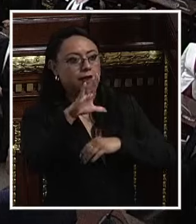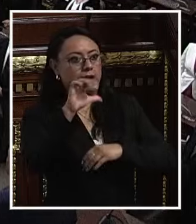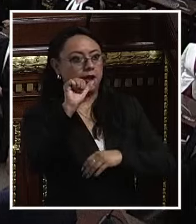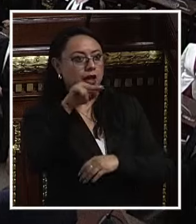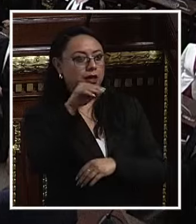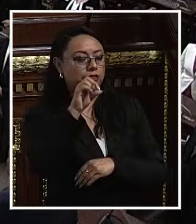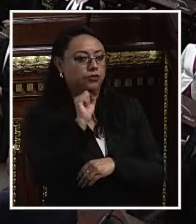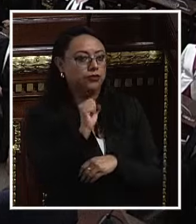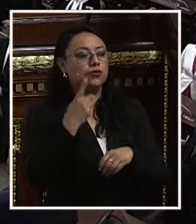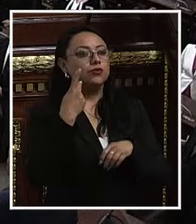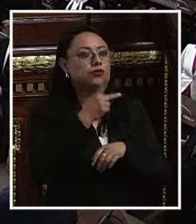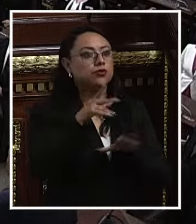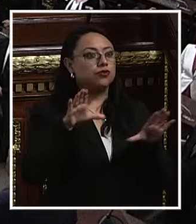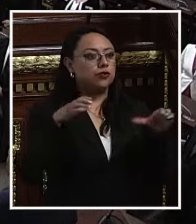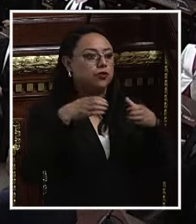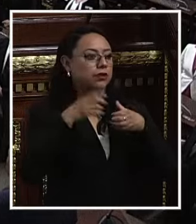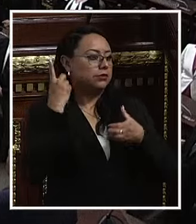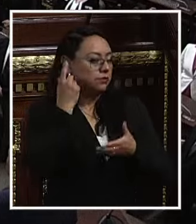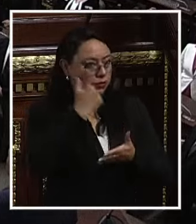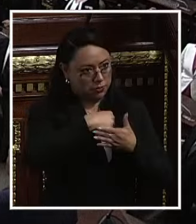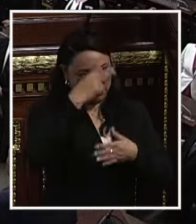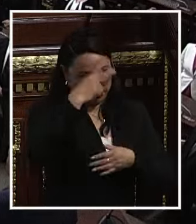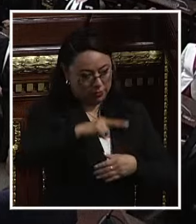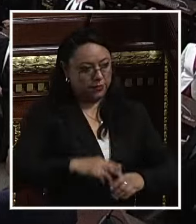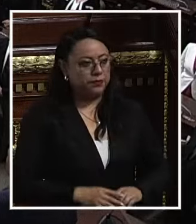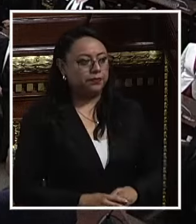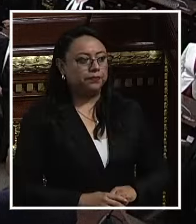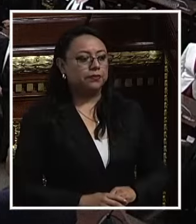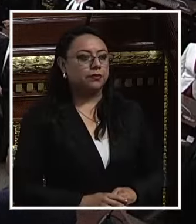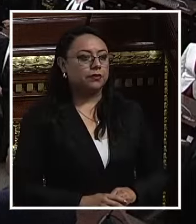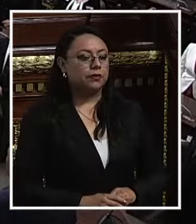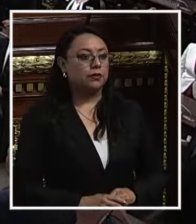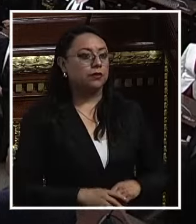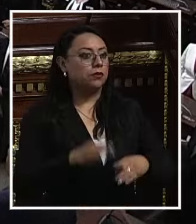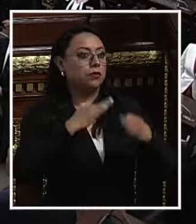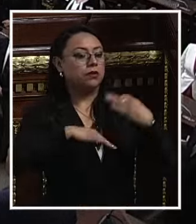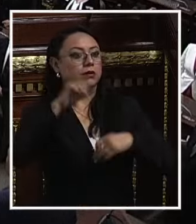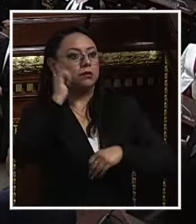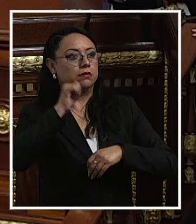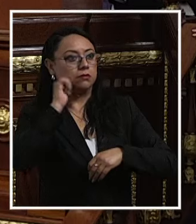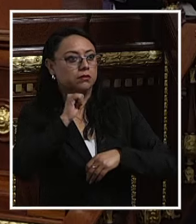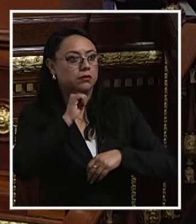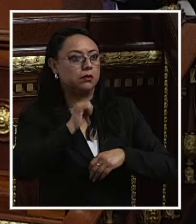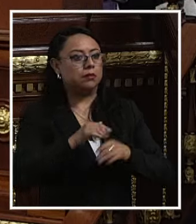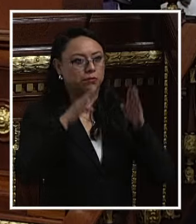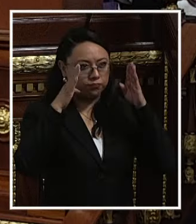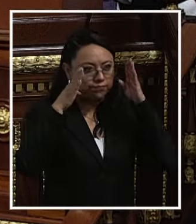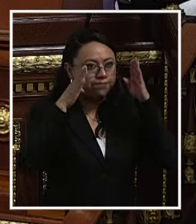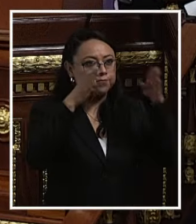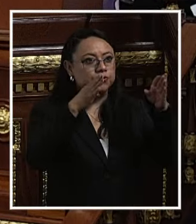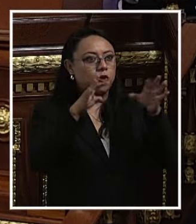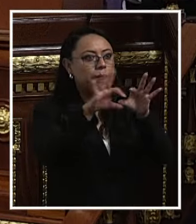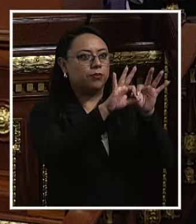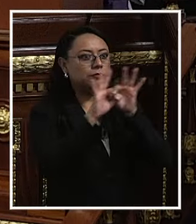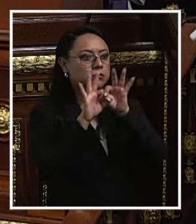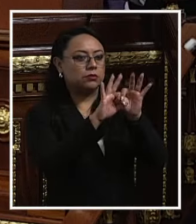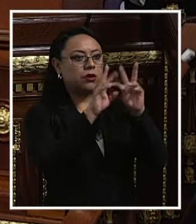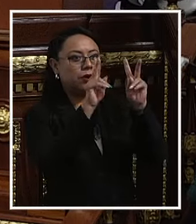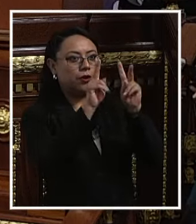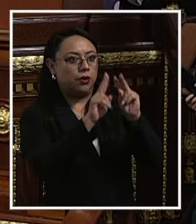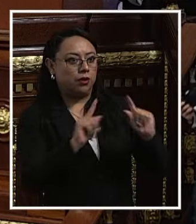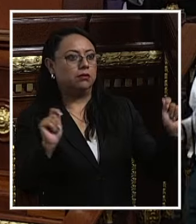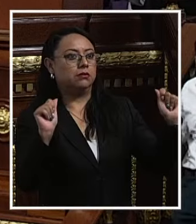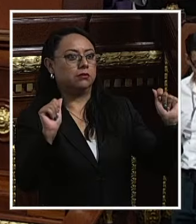Congreso, mirando en todo por el bien y prosperidad de la Unión, y si así no lo hiciere, que